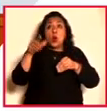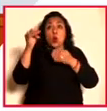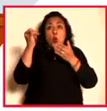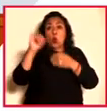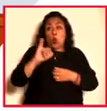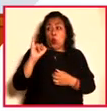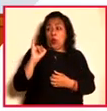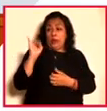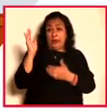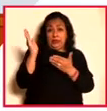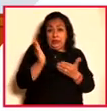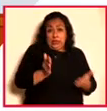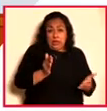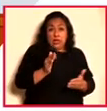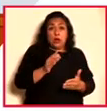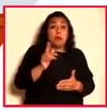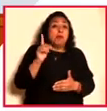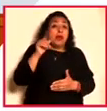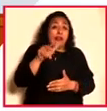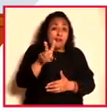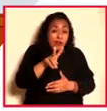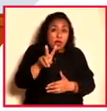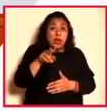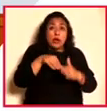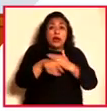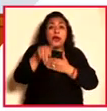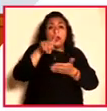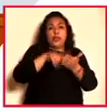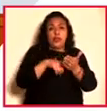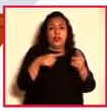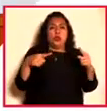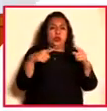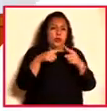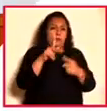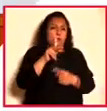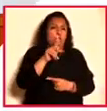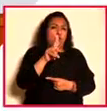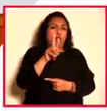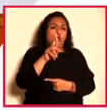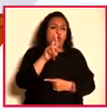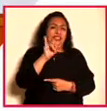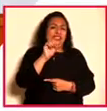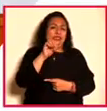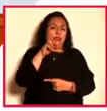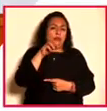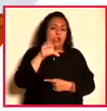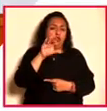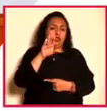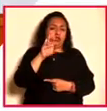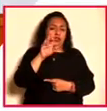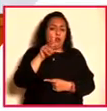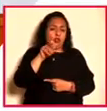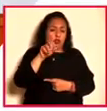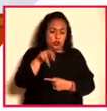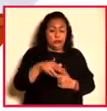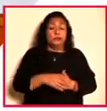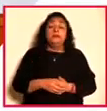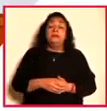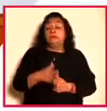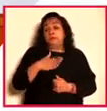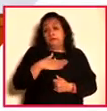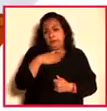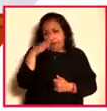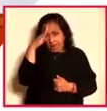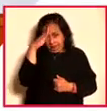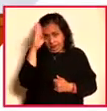después fueron emplazadas al interior del Templo de la Purísima Concepción. Lo que creo, pues,